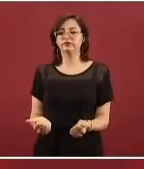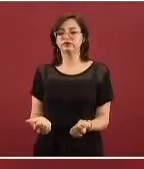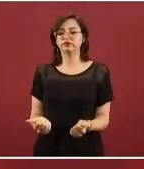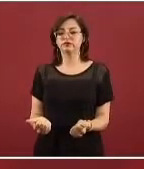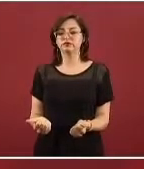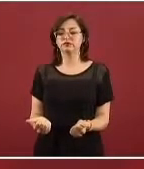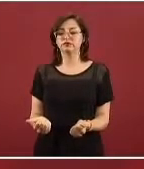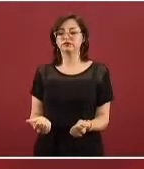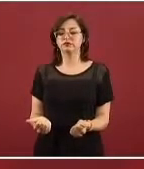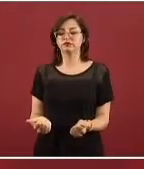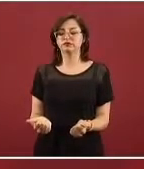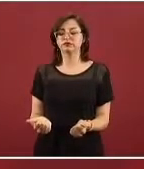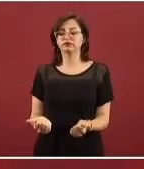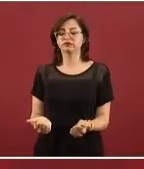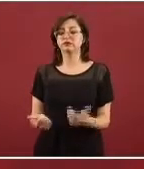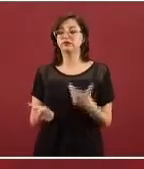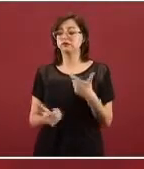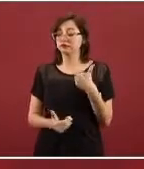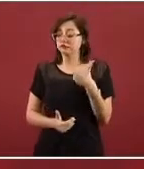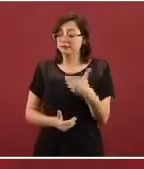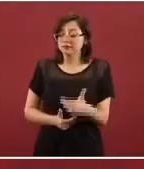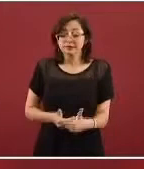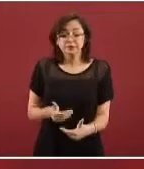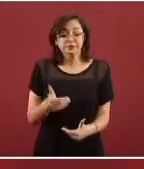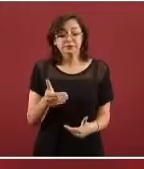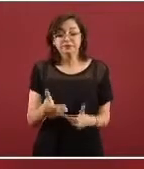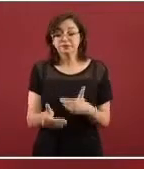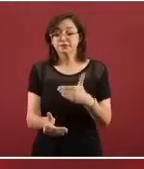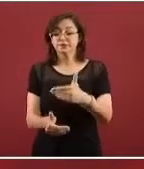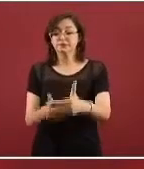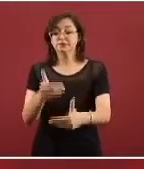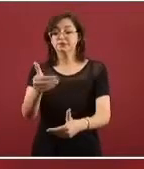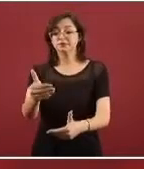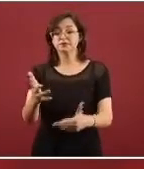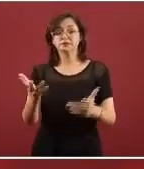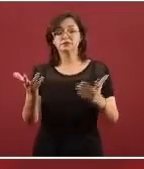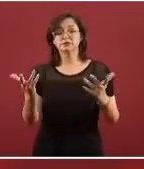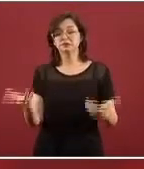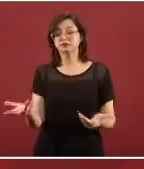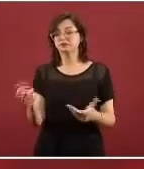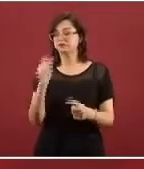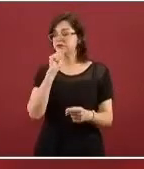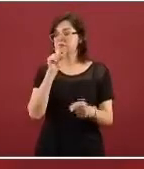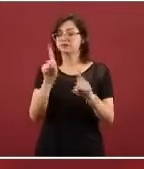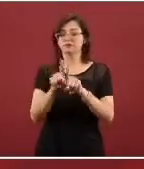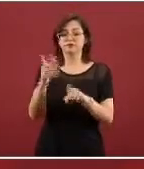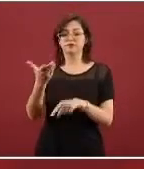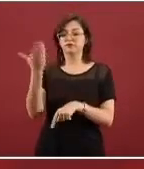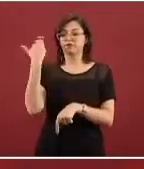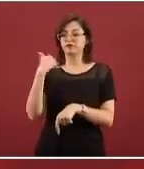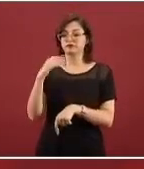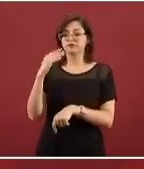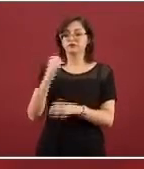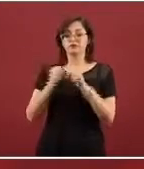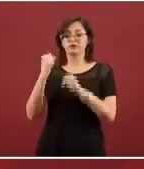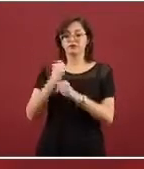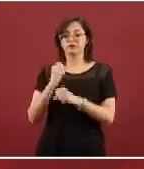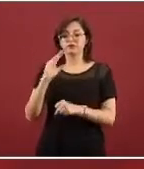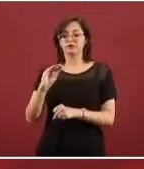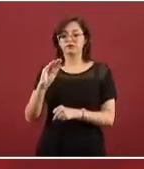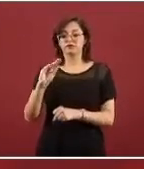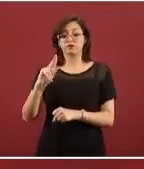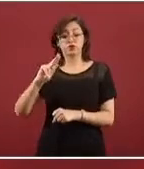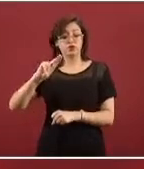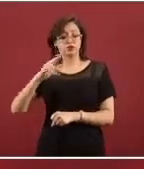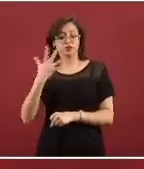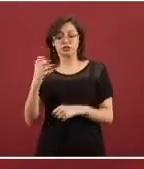Esto es un proceso que estamos viviendo, yo lo haría equivalente al sismo que tuvimos en 85, a otras grandes tragedias